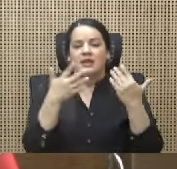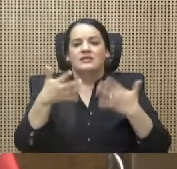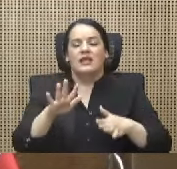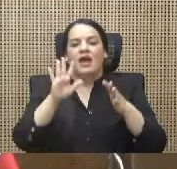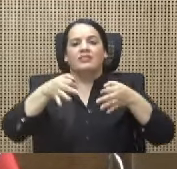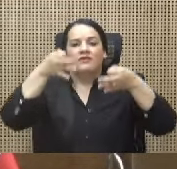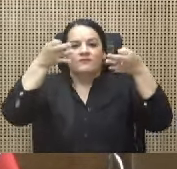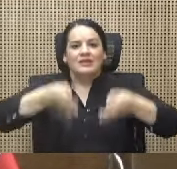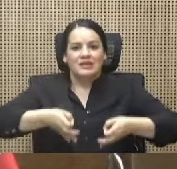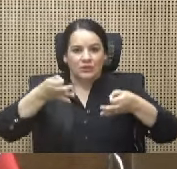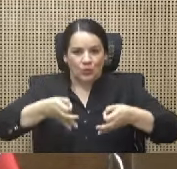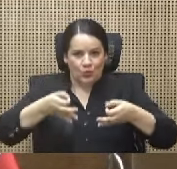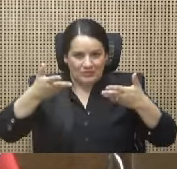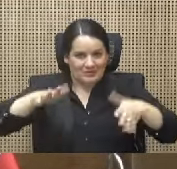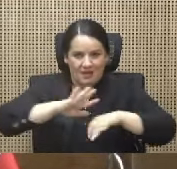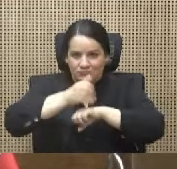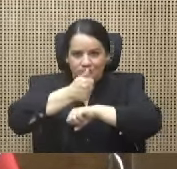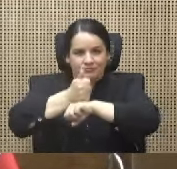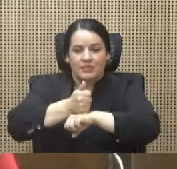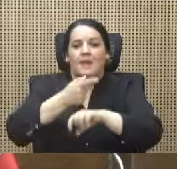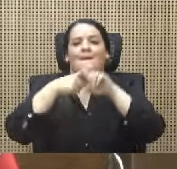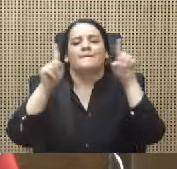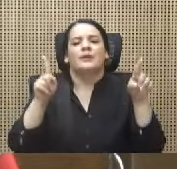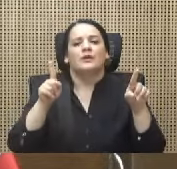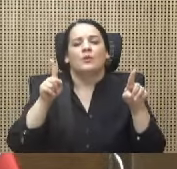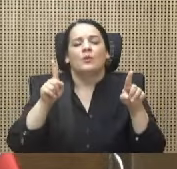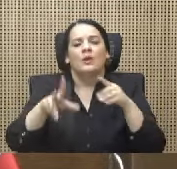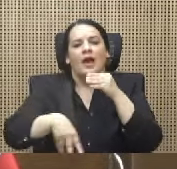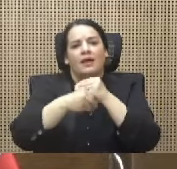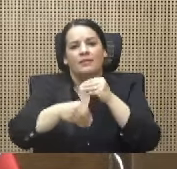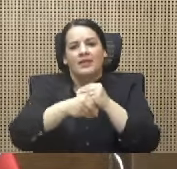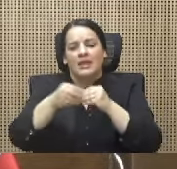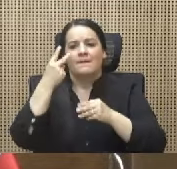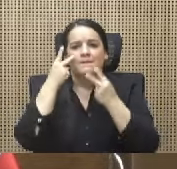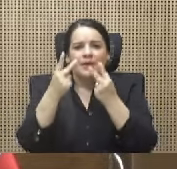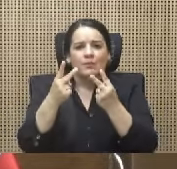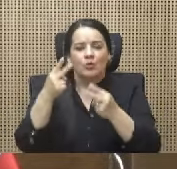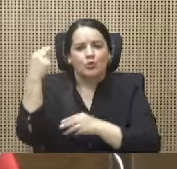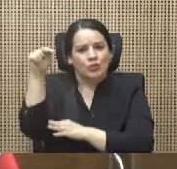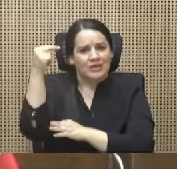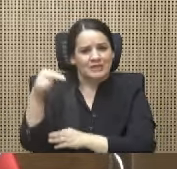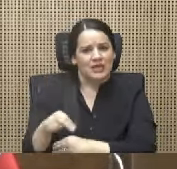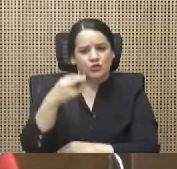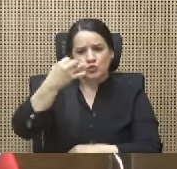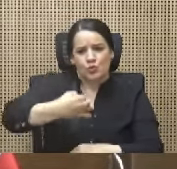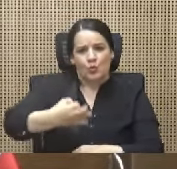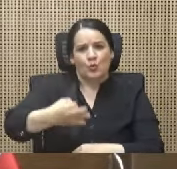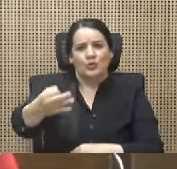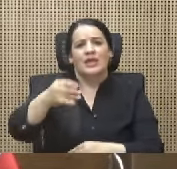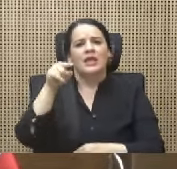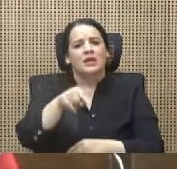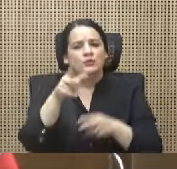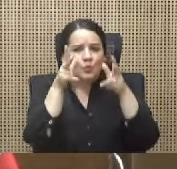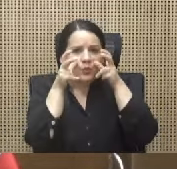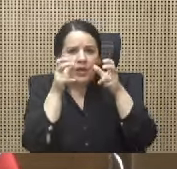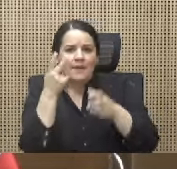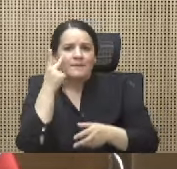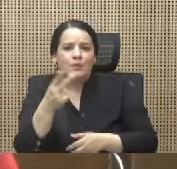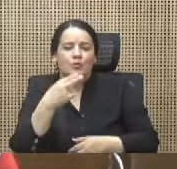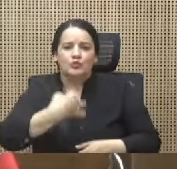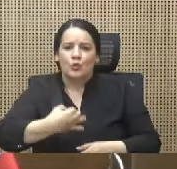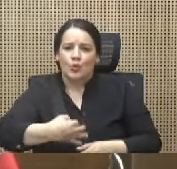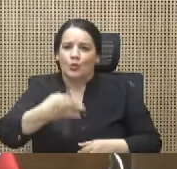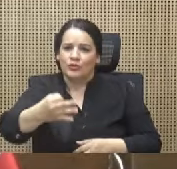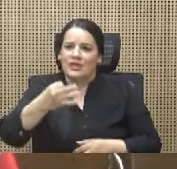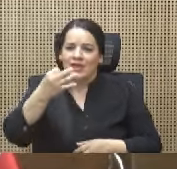pero además de esto, quienes vemos las noticias todos los días, esto no les suena como algo que vemos en las noticias todos los